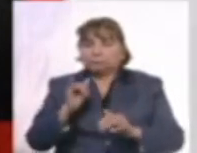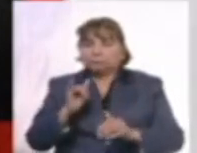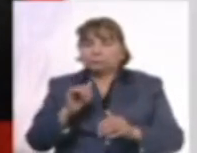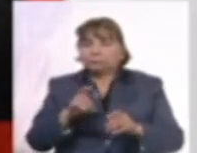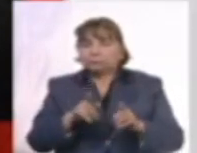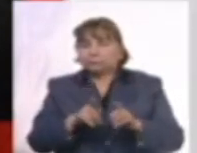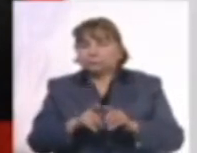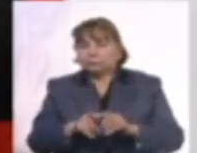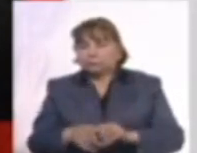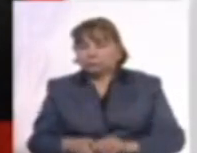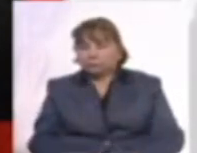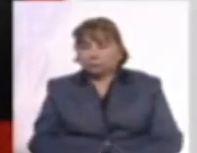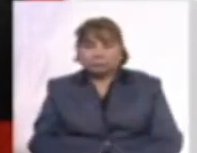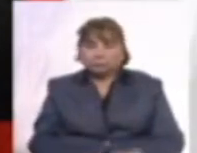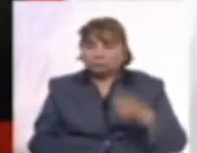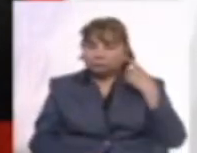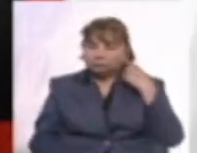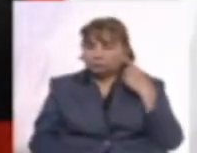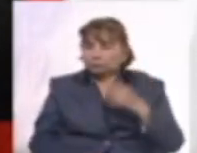Y